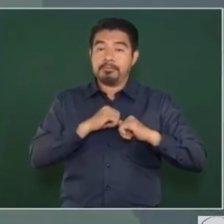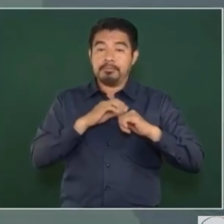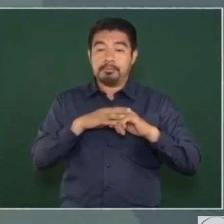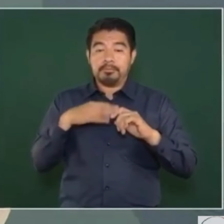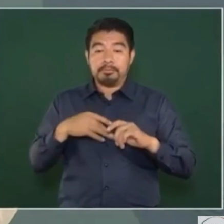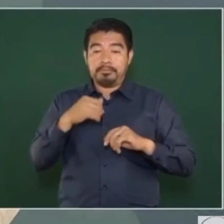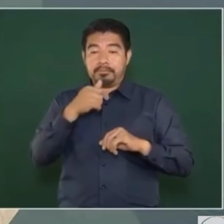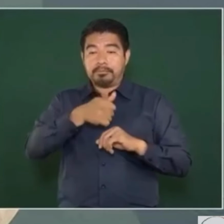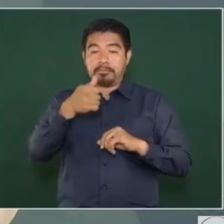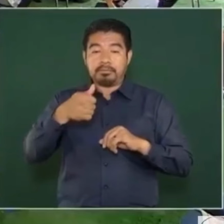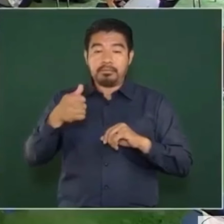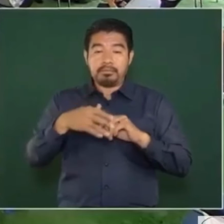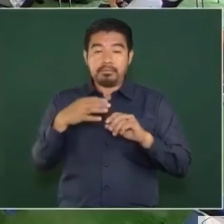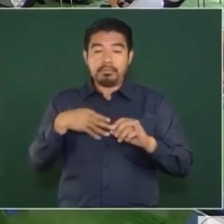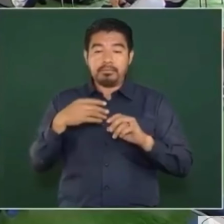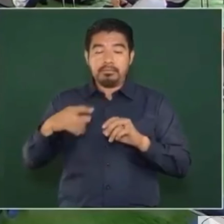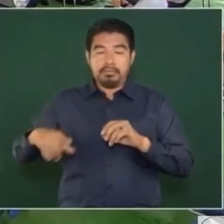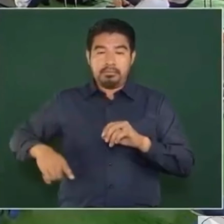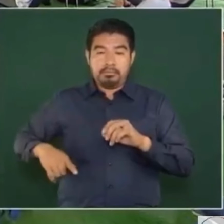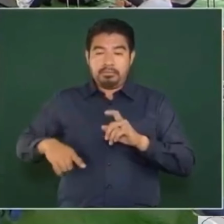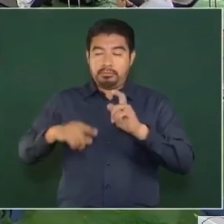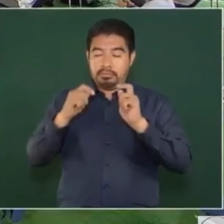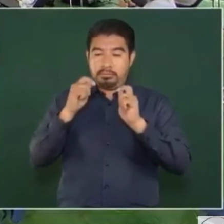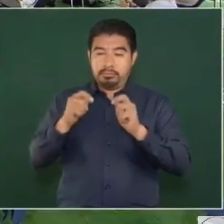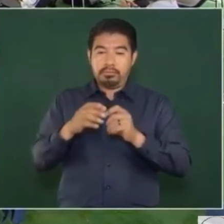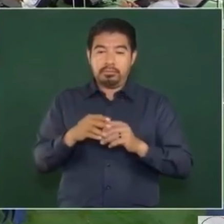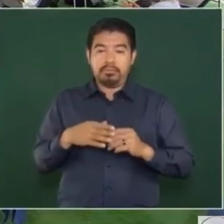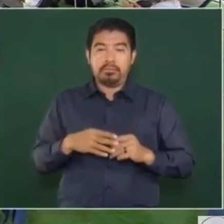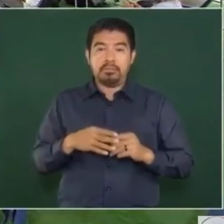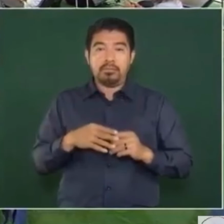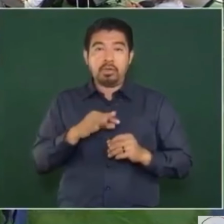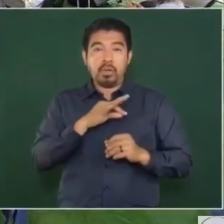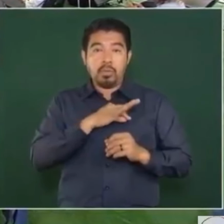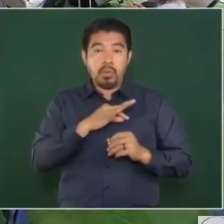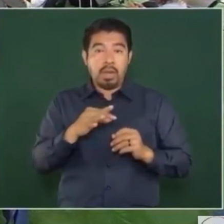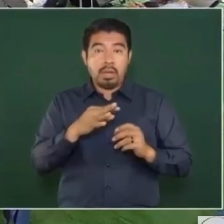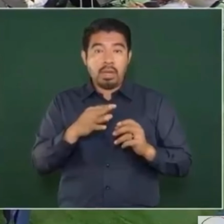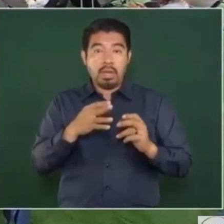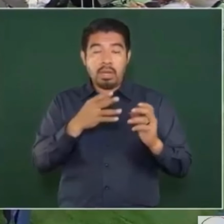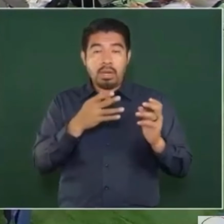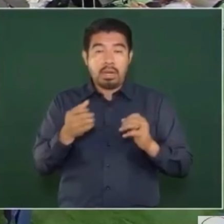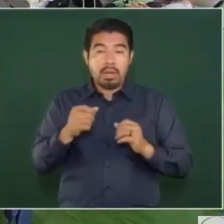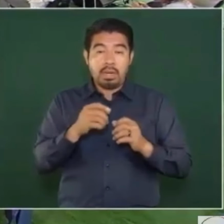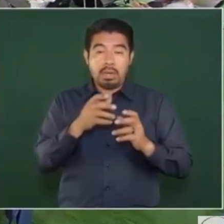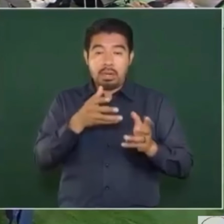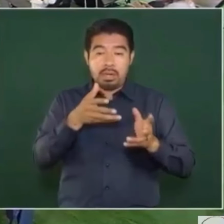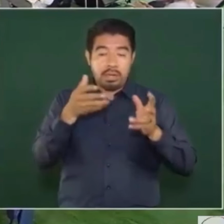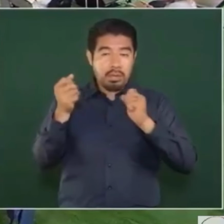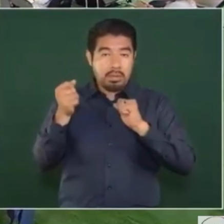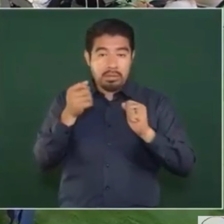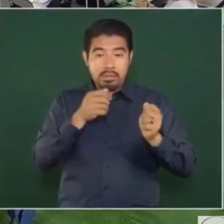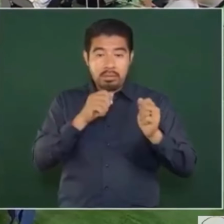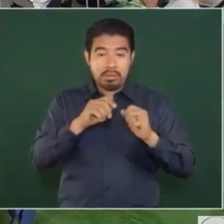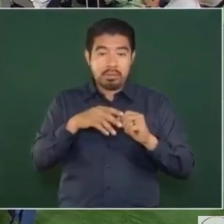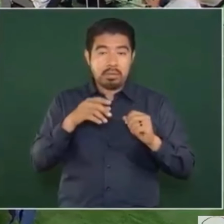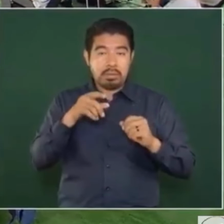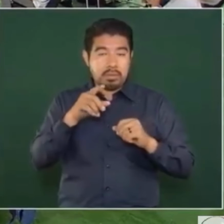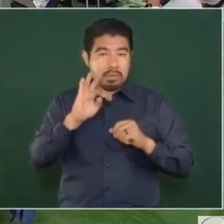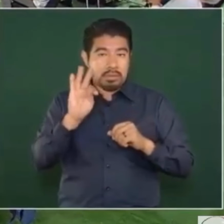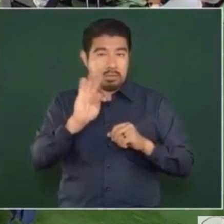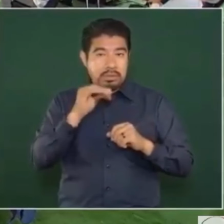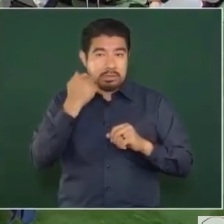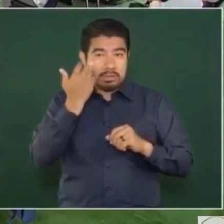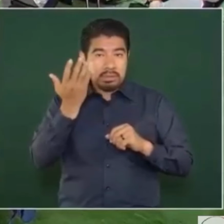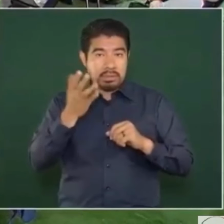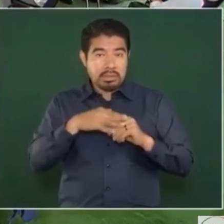competentes del Gobierno de México. ¿Podría ser extraditada en caso de que hubiera la solicitud? Pues